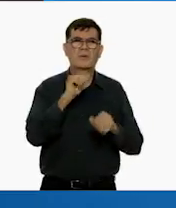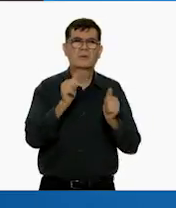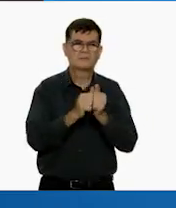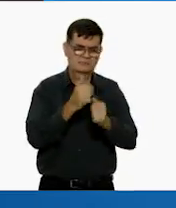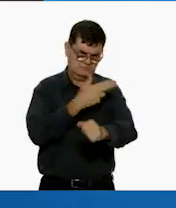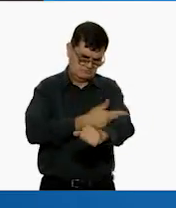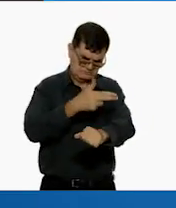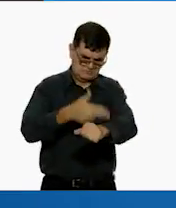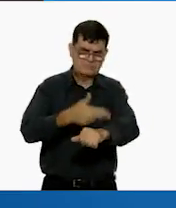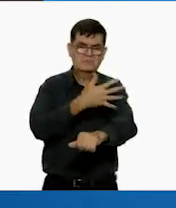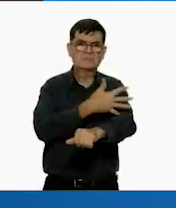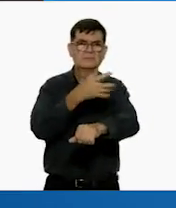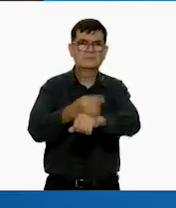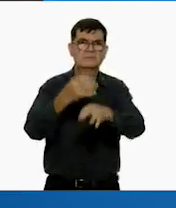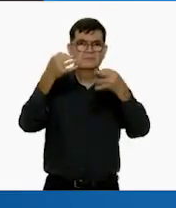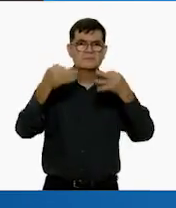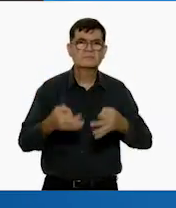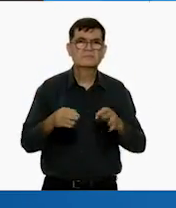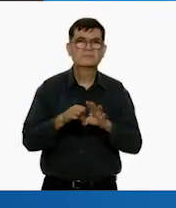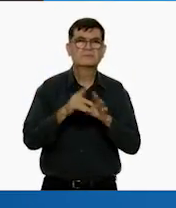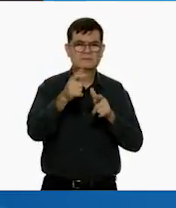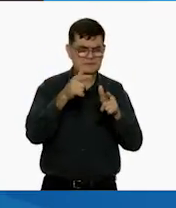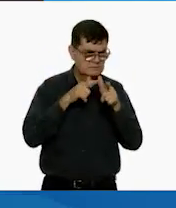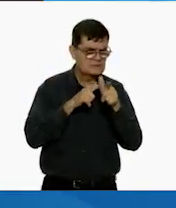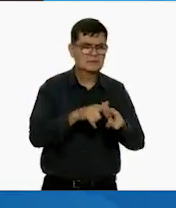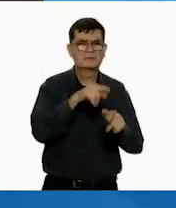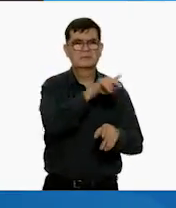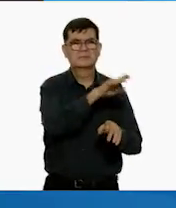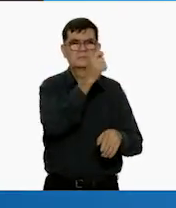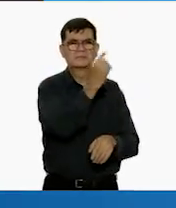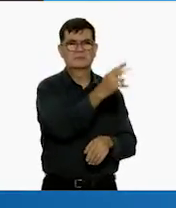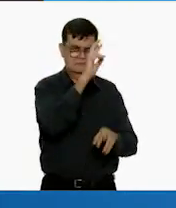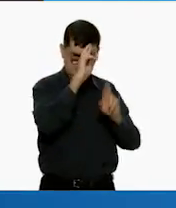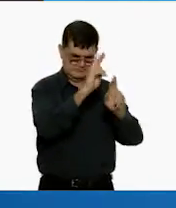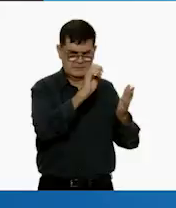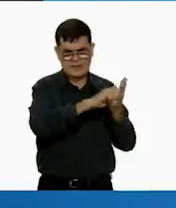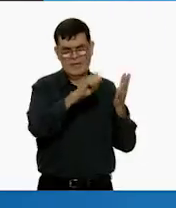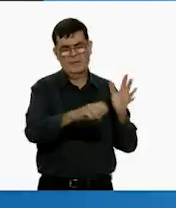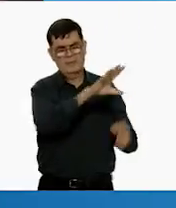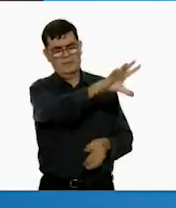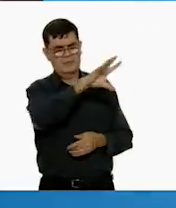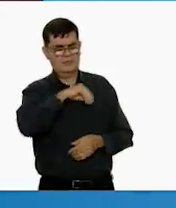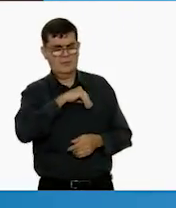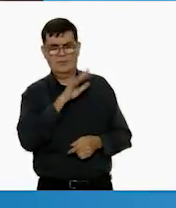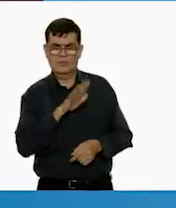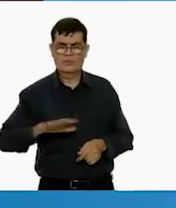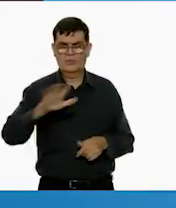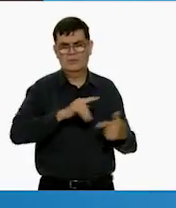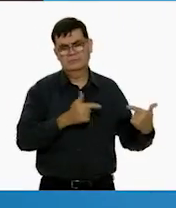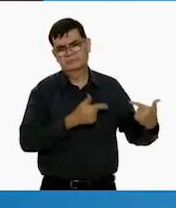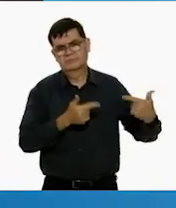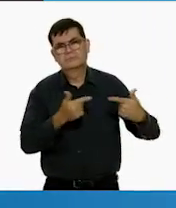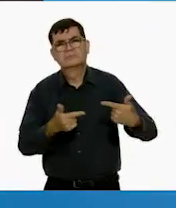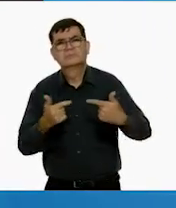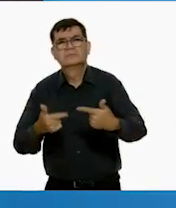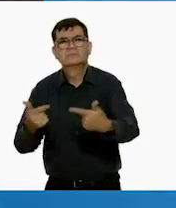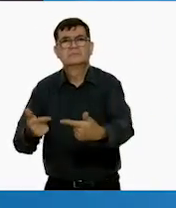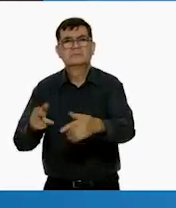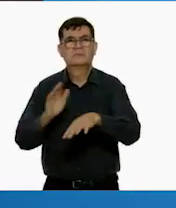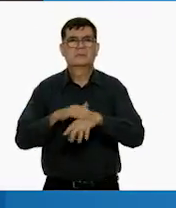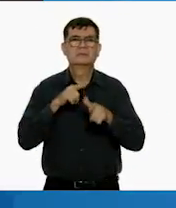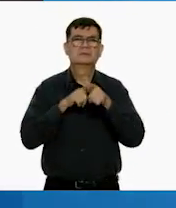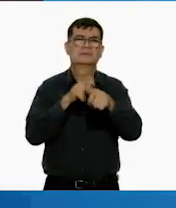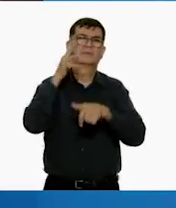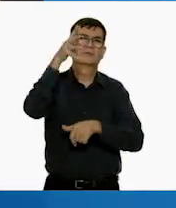honesto. En eso sigue siendo ejemplar para nosotros y las generaciones presentes